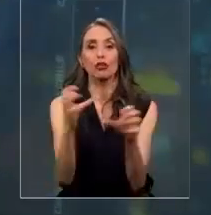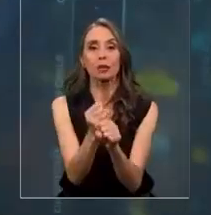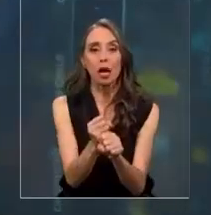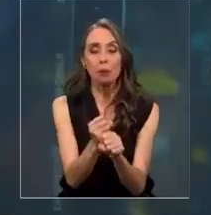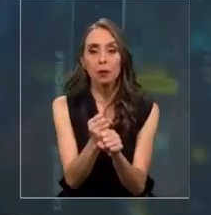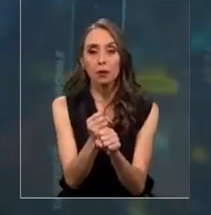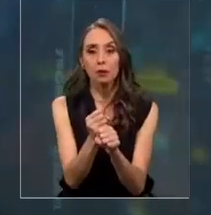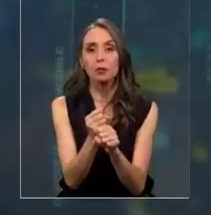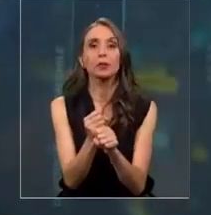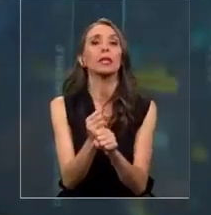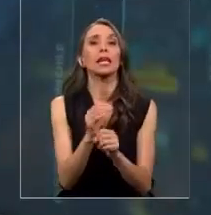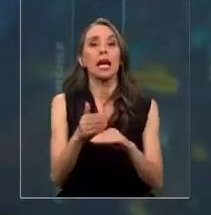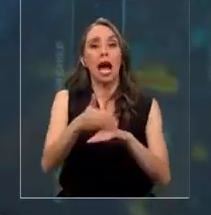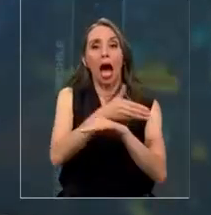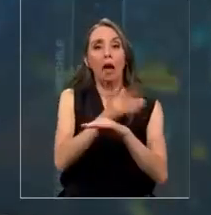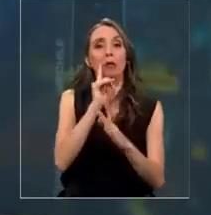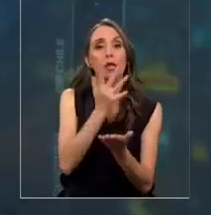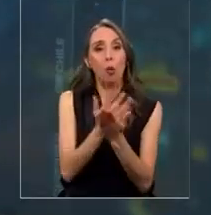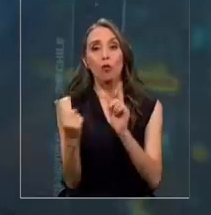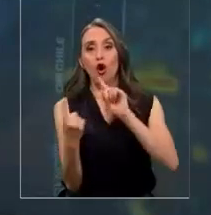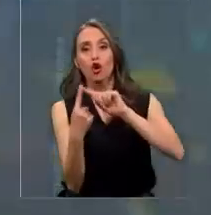contacto que se tuvo con el sospechoso.